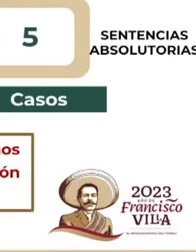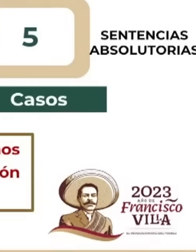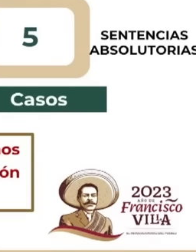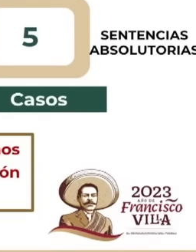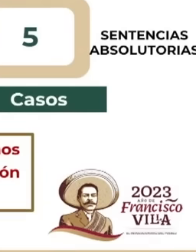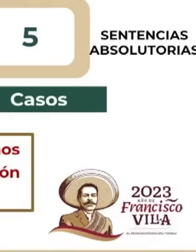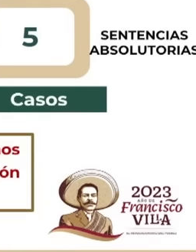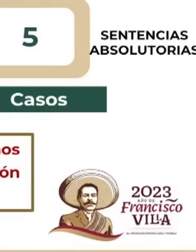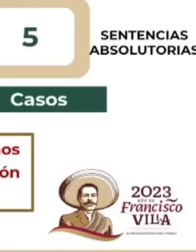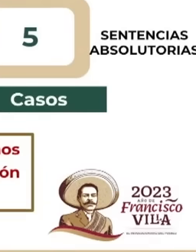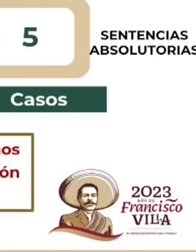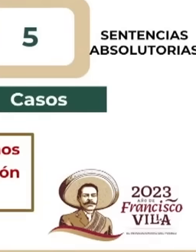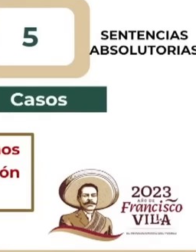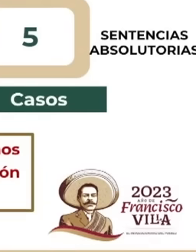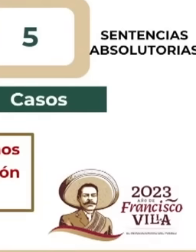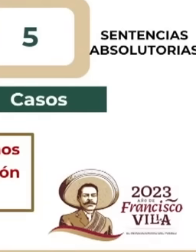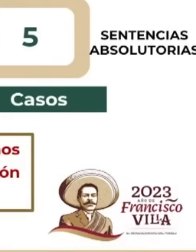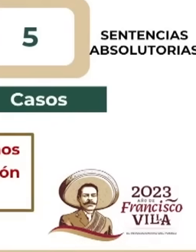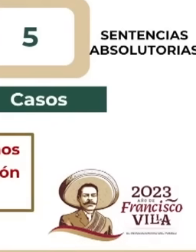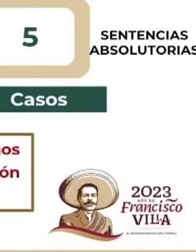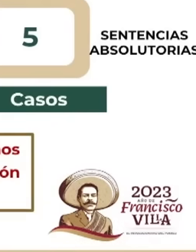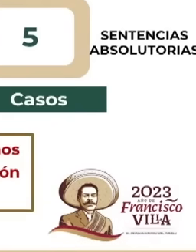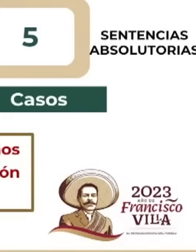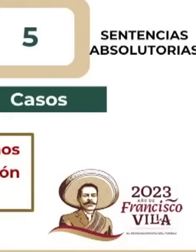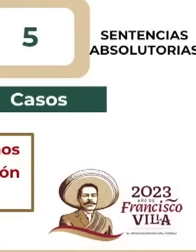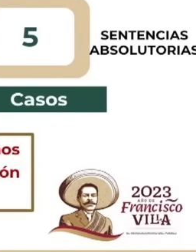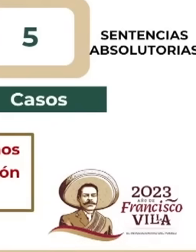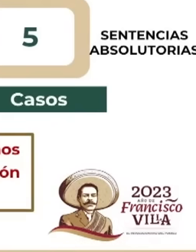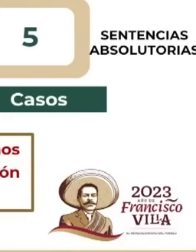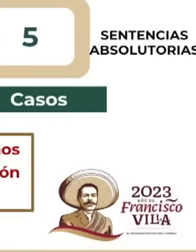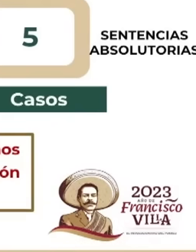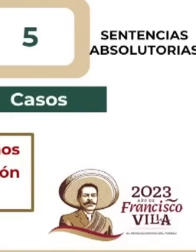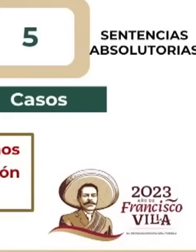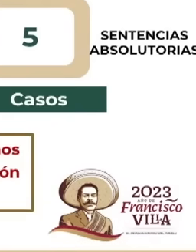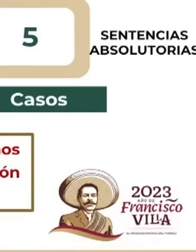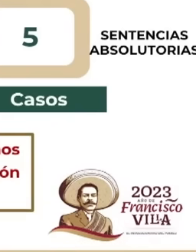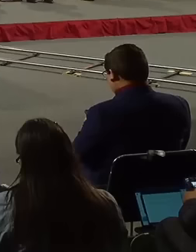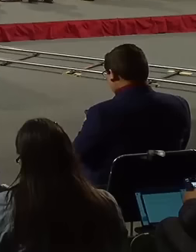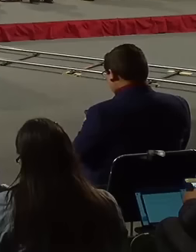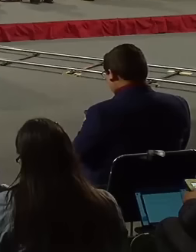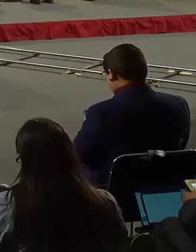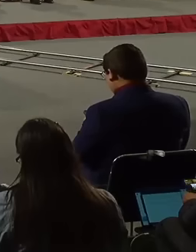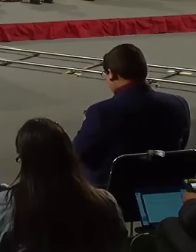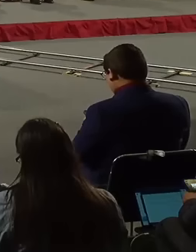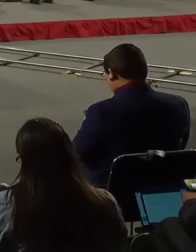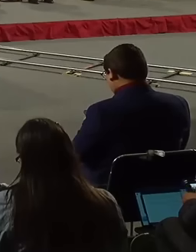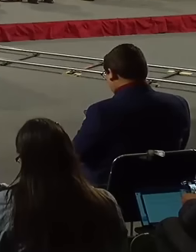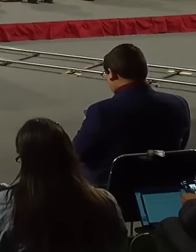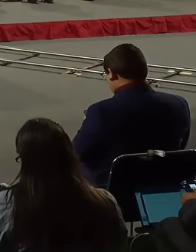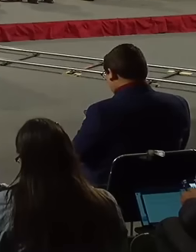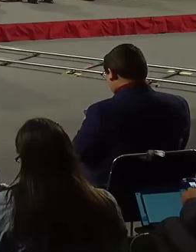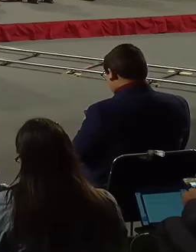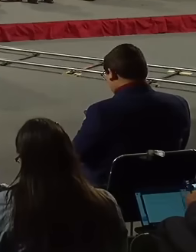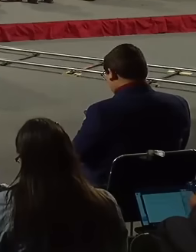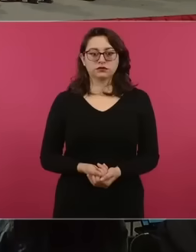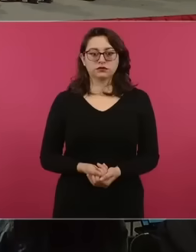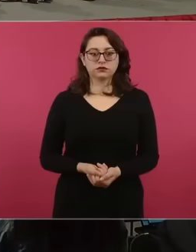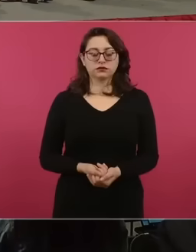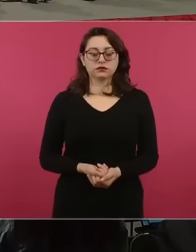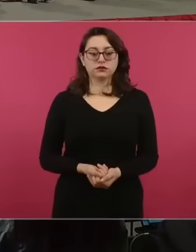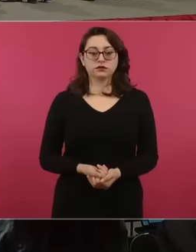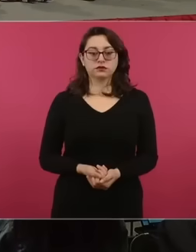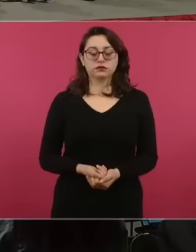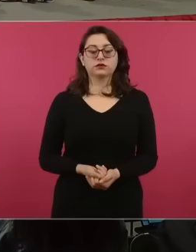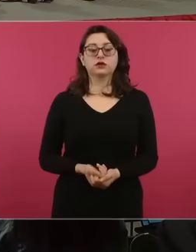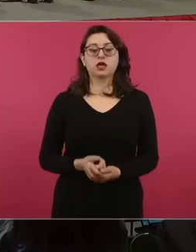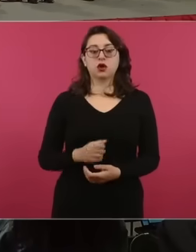y calificó de ilegal la detención realizada por elementos de la guardia nacional adelante siguiente caso el juez